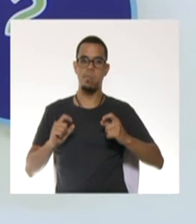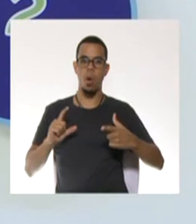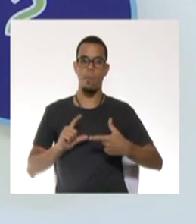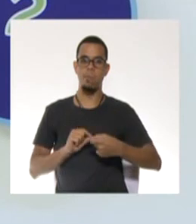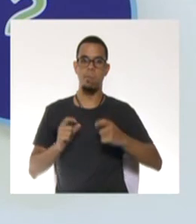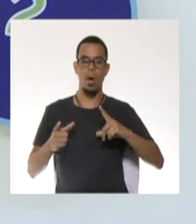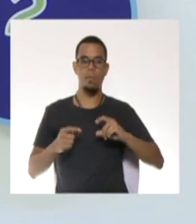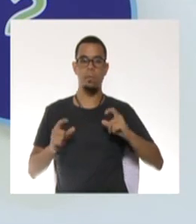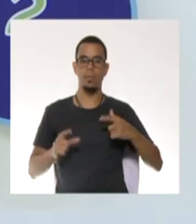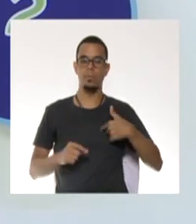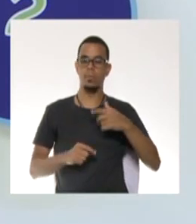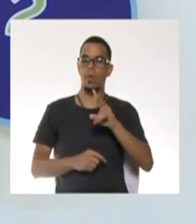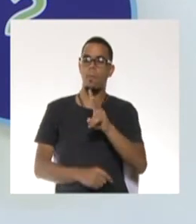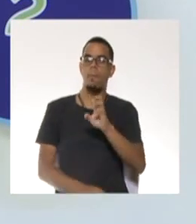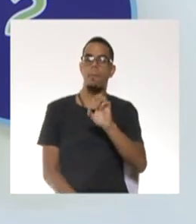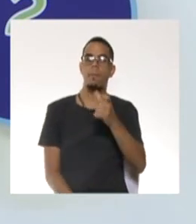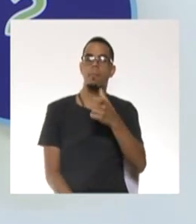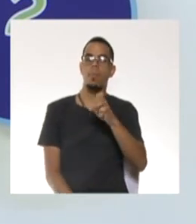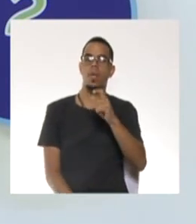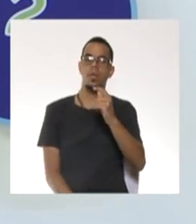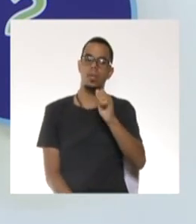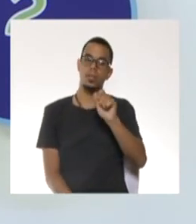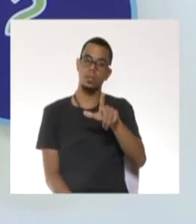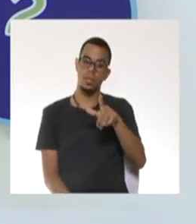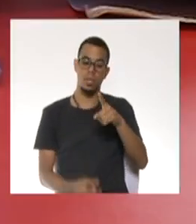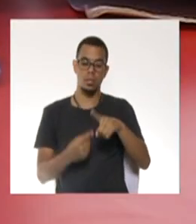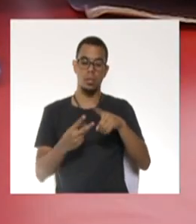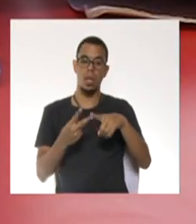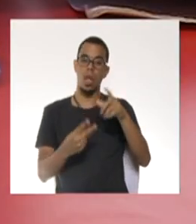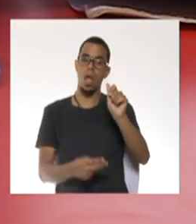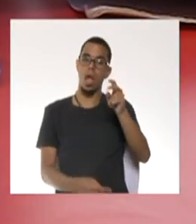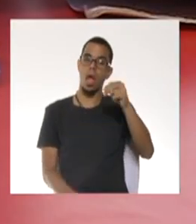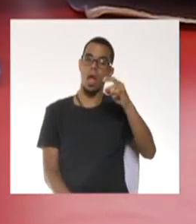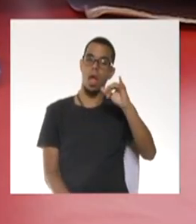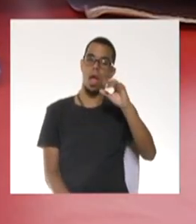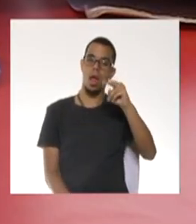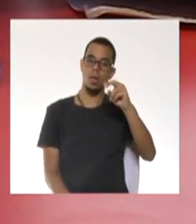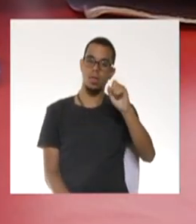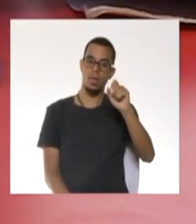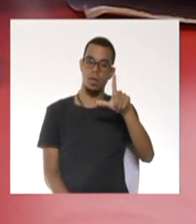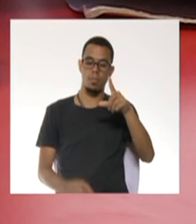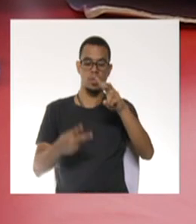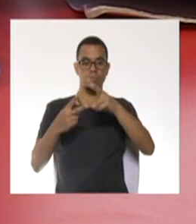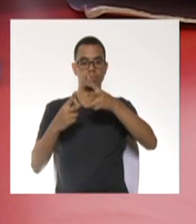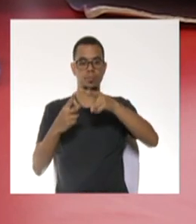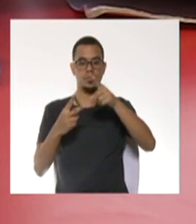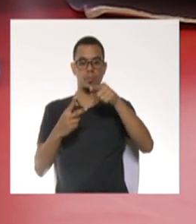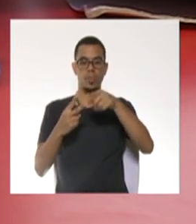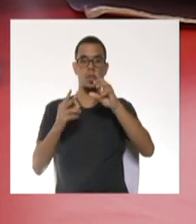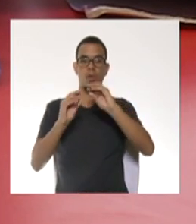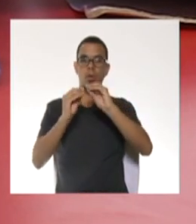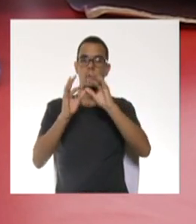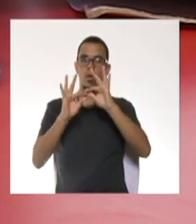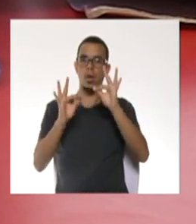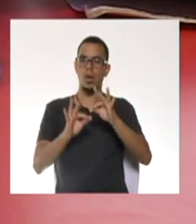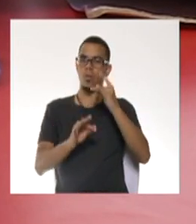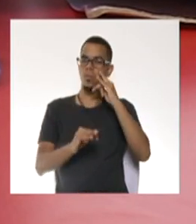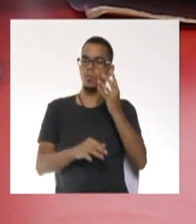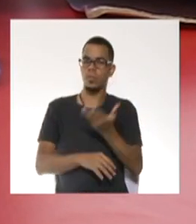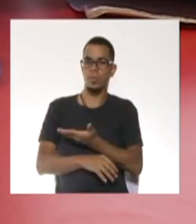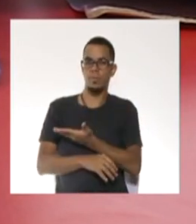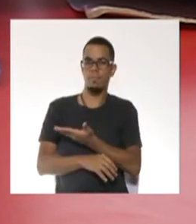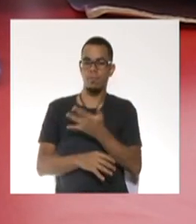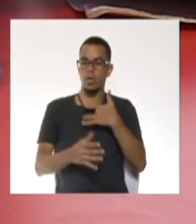podemos realizar alguna célula de forma concreta que le permita a nuestros estudiantes